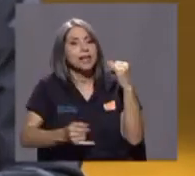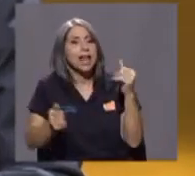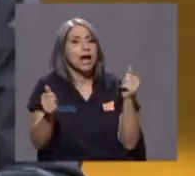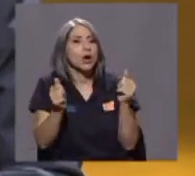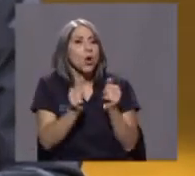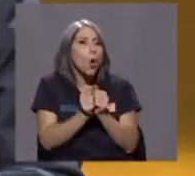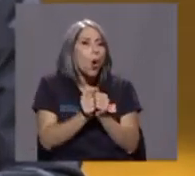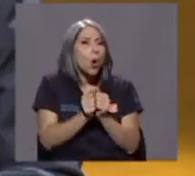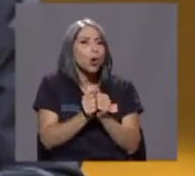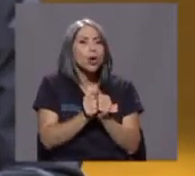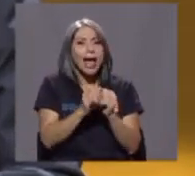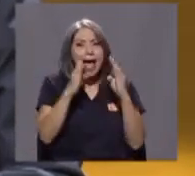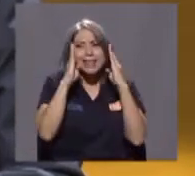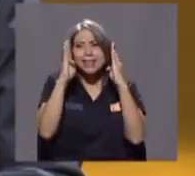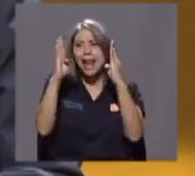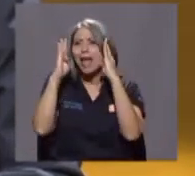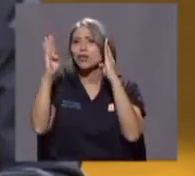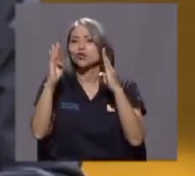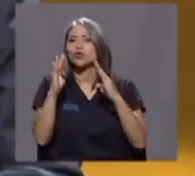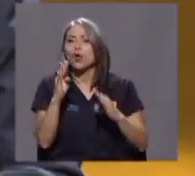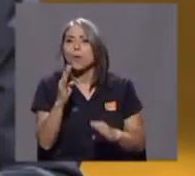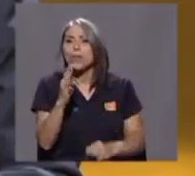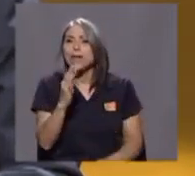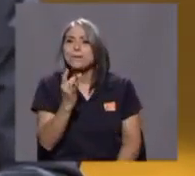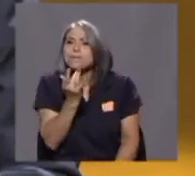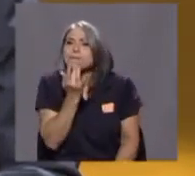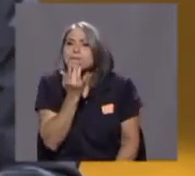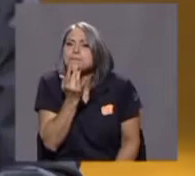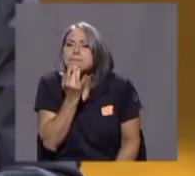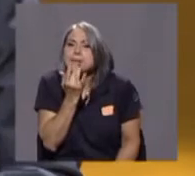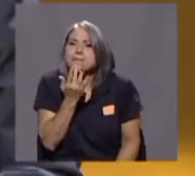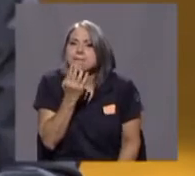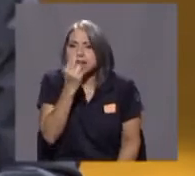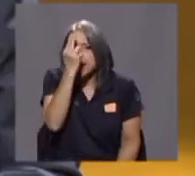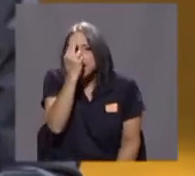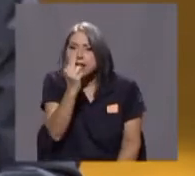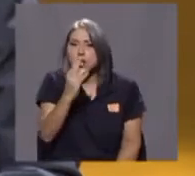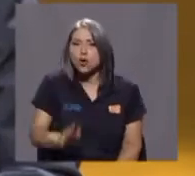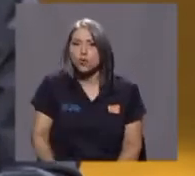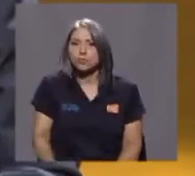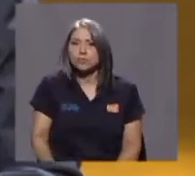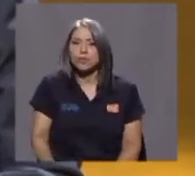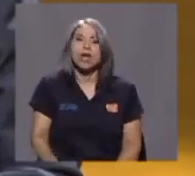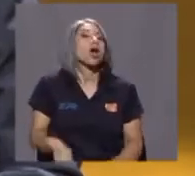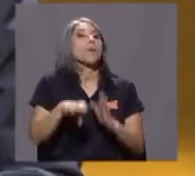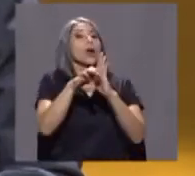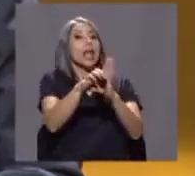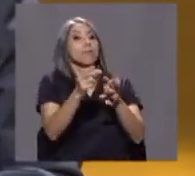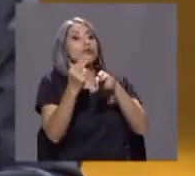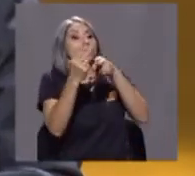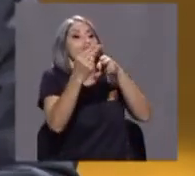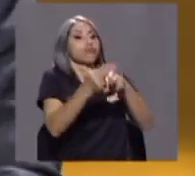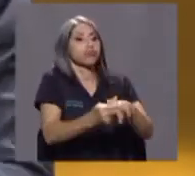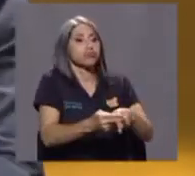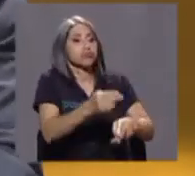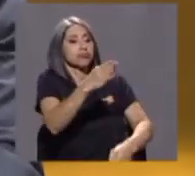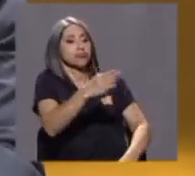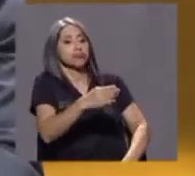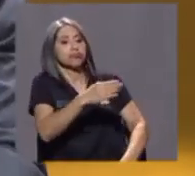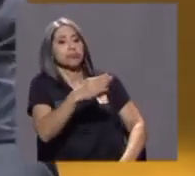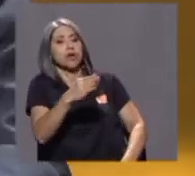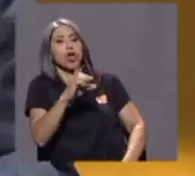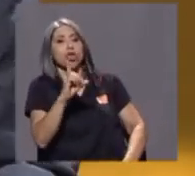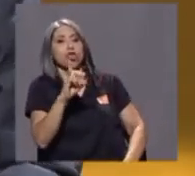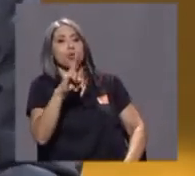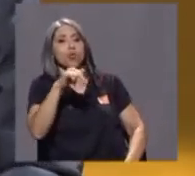de privilegio, es decir, la posibilidad de crear ducados, de crear títulos